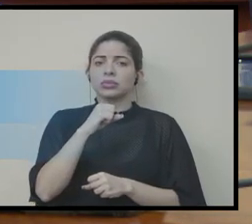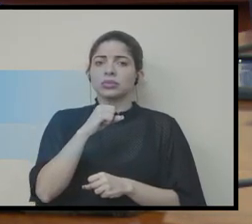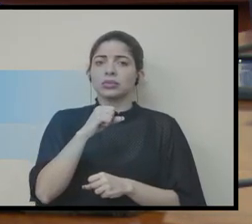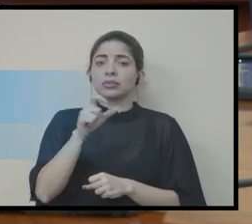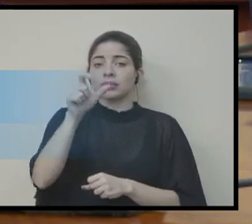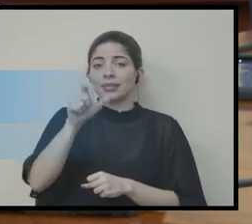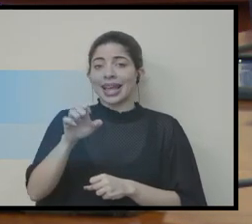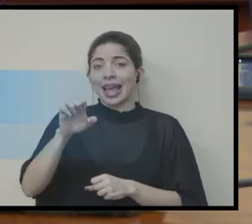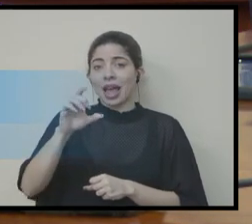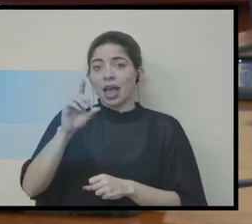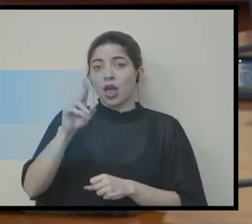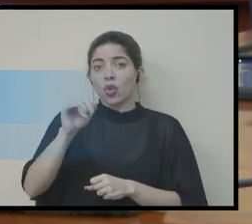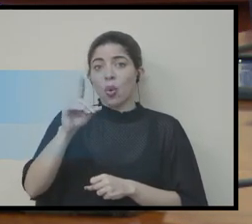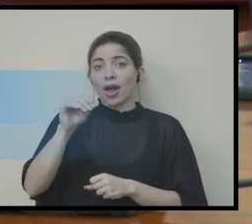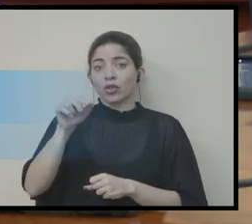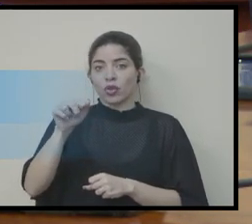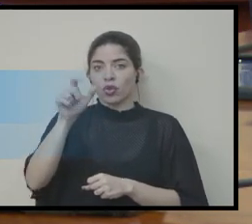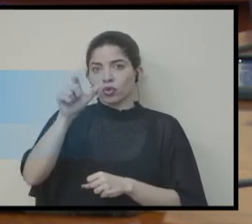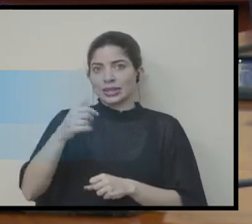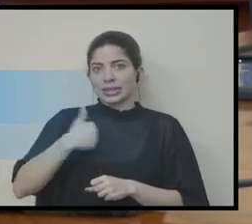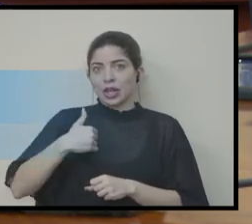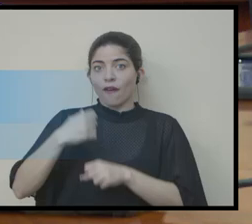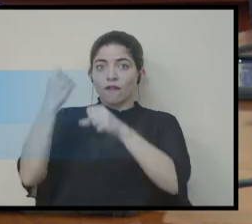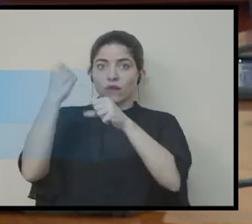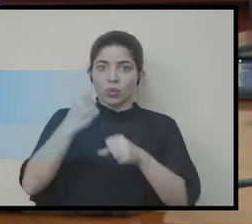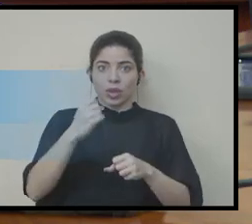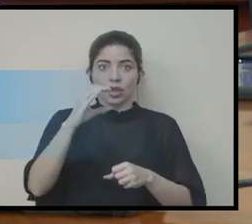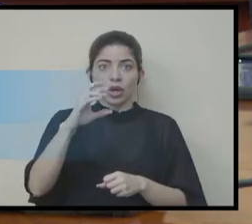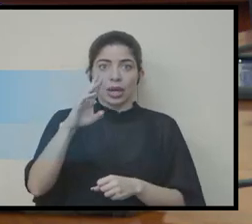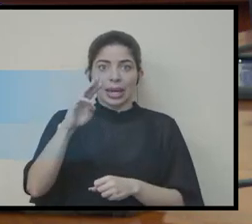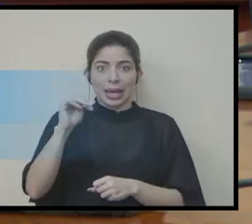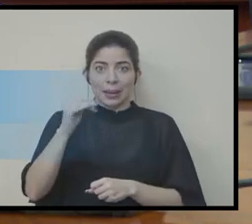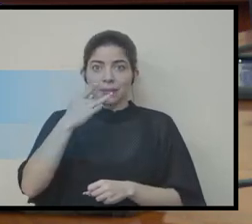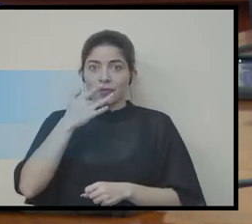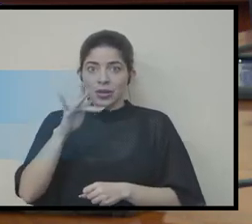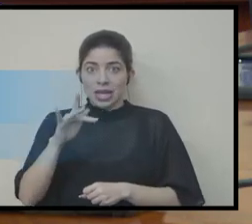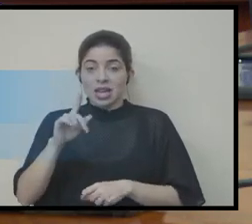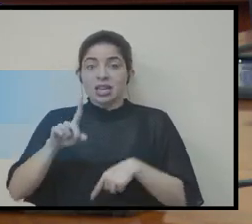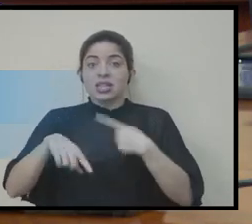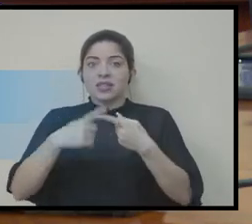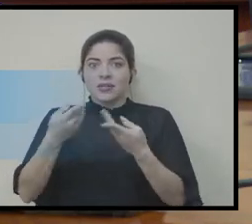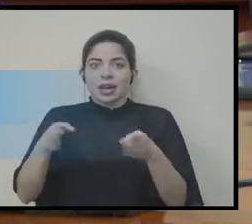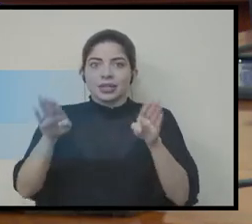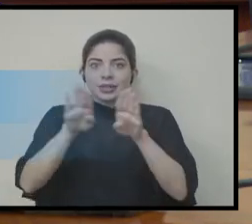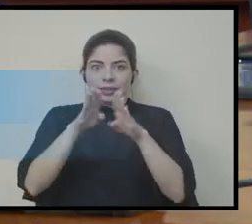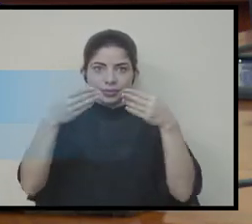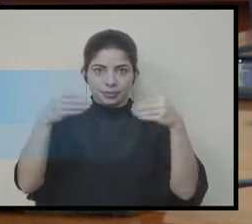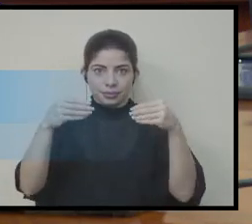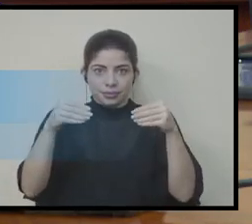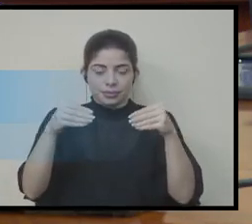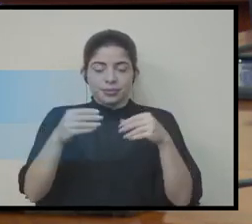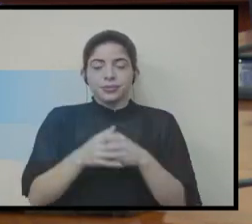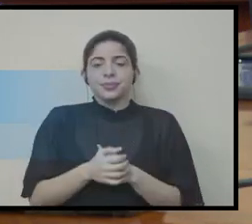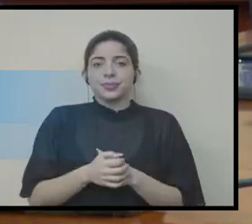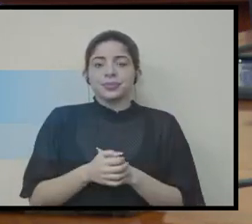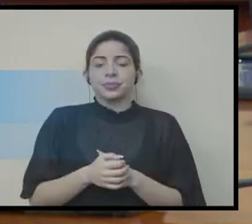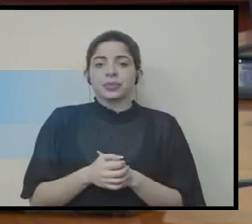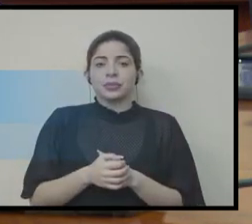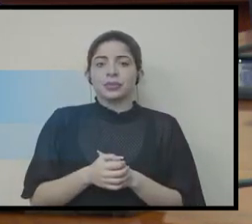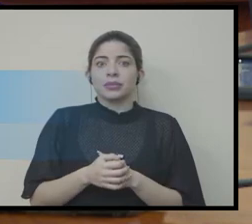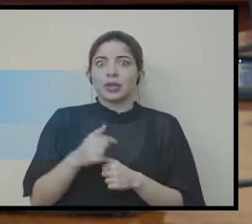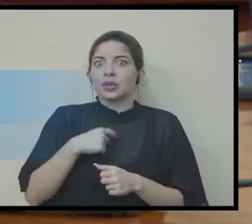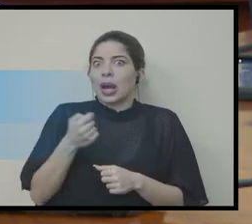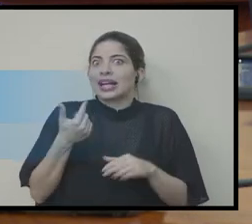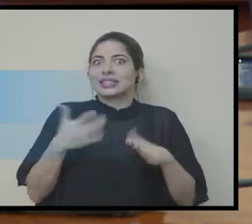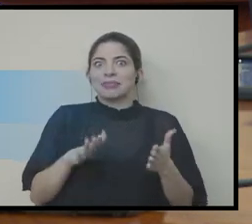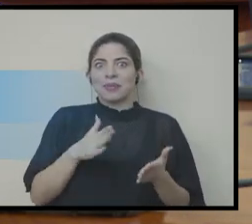don Eduardo, que fue el fundador de Creme Rica, iba a cerrar la tienda y, bueno, casi